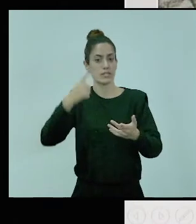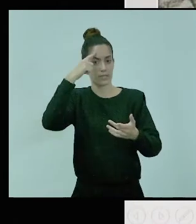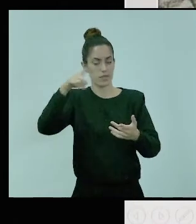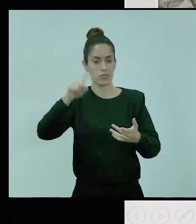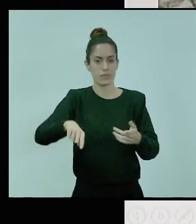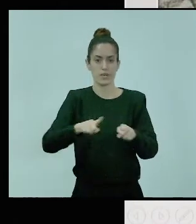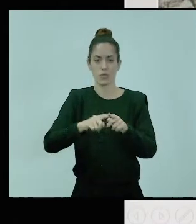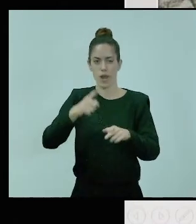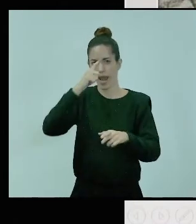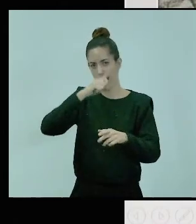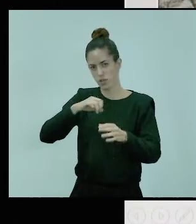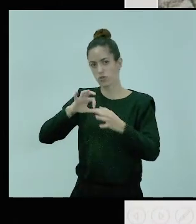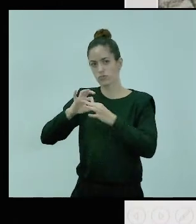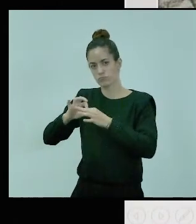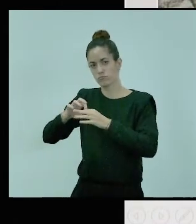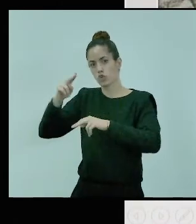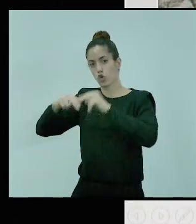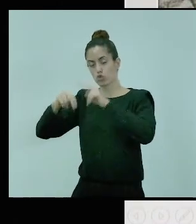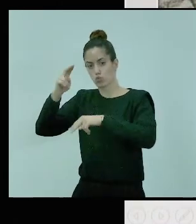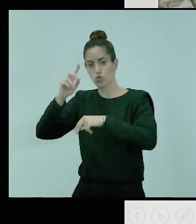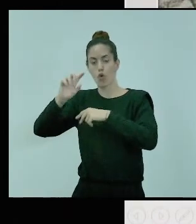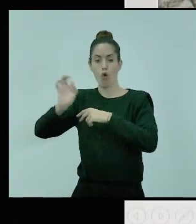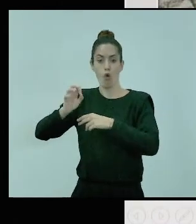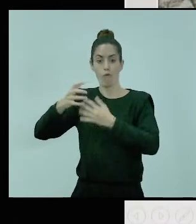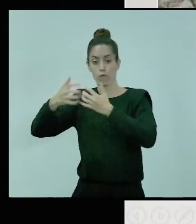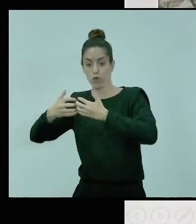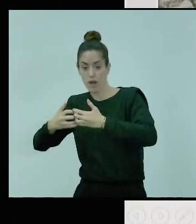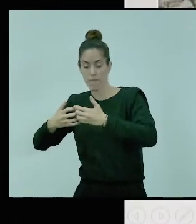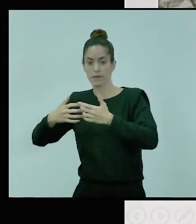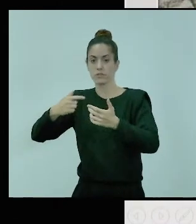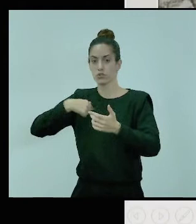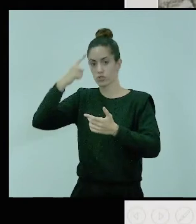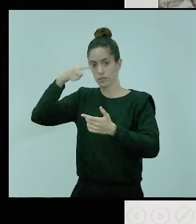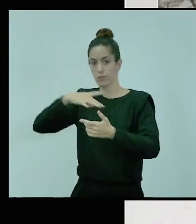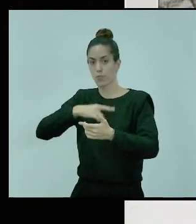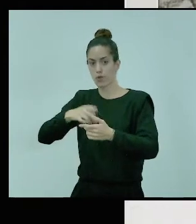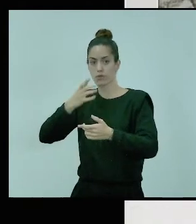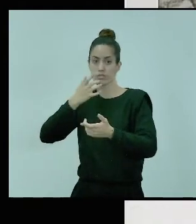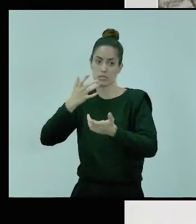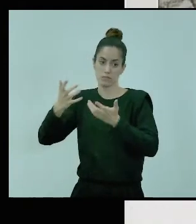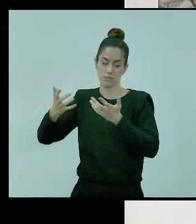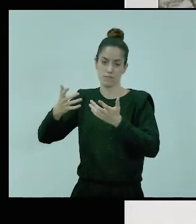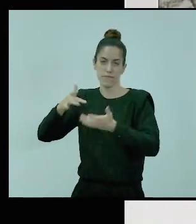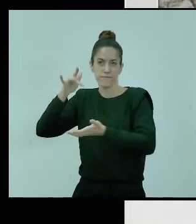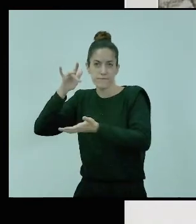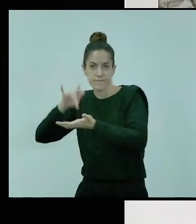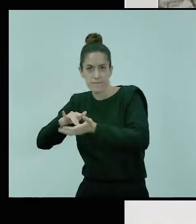también en qué año se construyó o incluso funcionaba, yo puedo saber, tener una